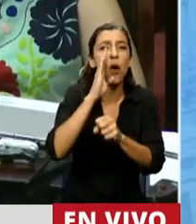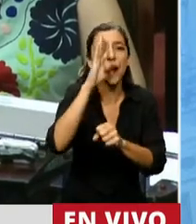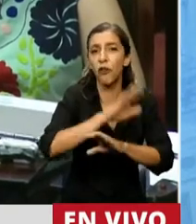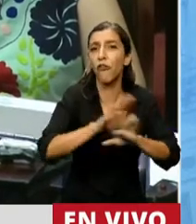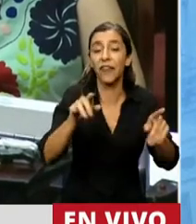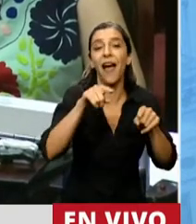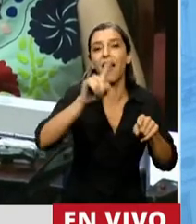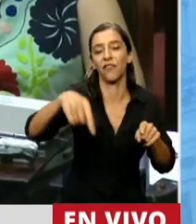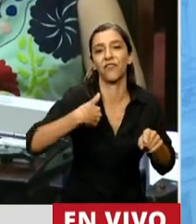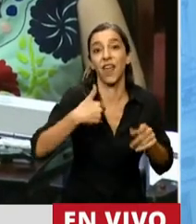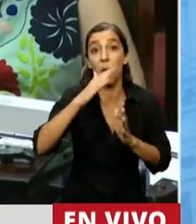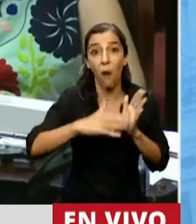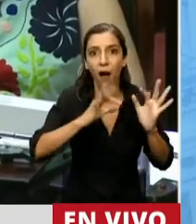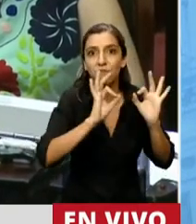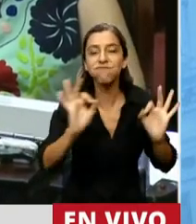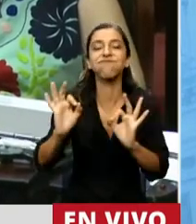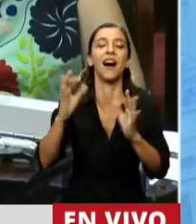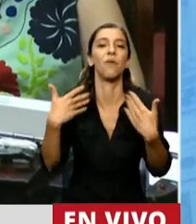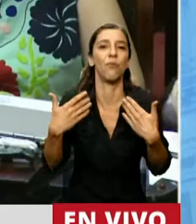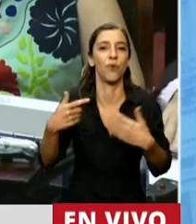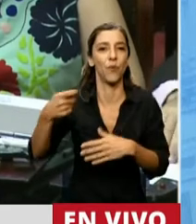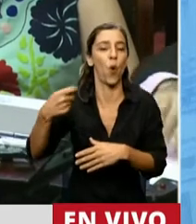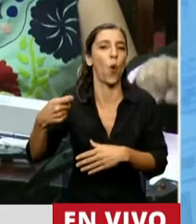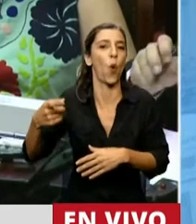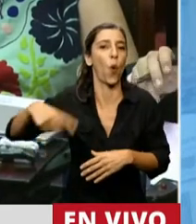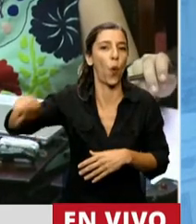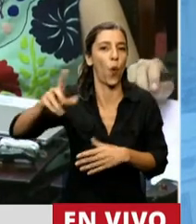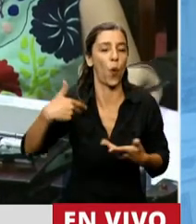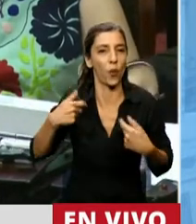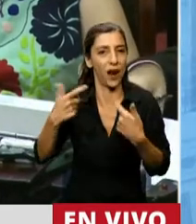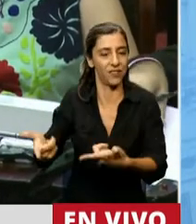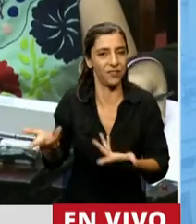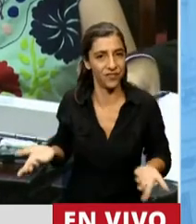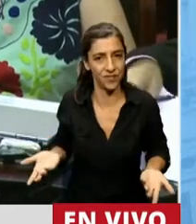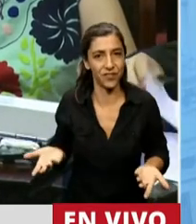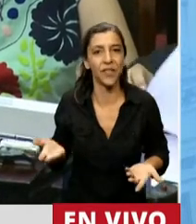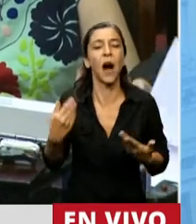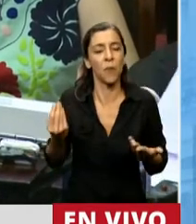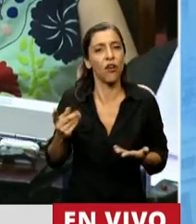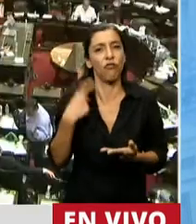de sentirse orgulloso de su trabajo, de haber aportado tantos años, es justo que una deuda que tiene